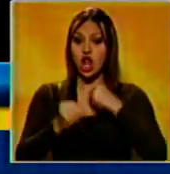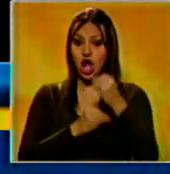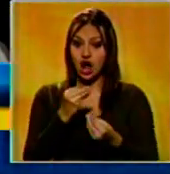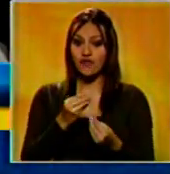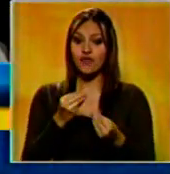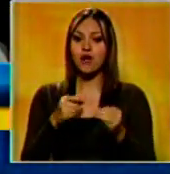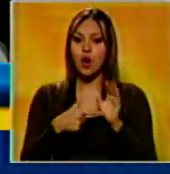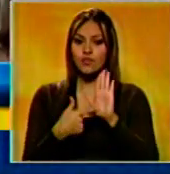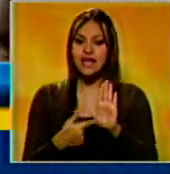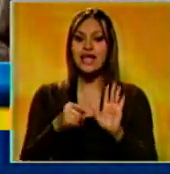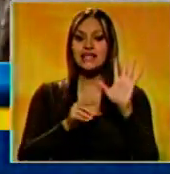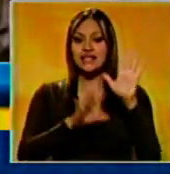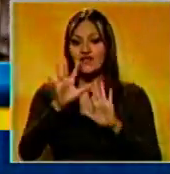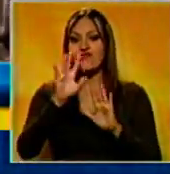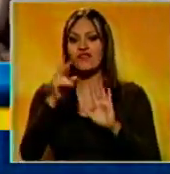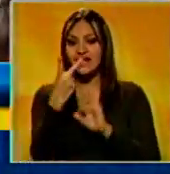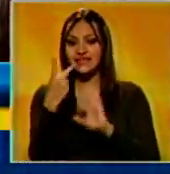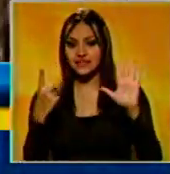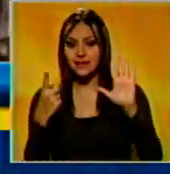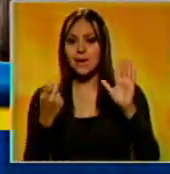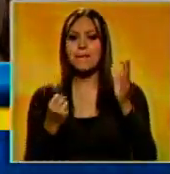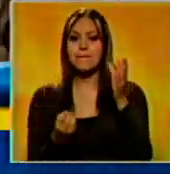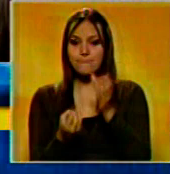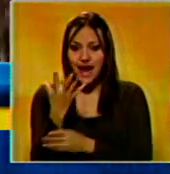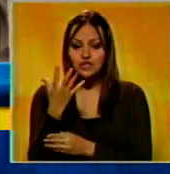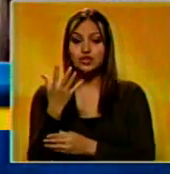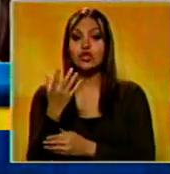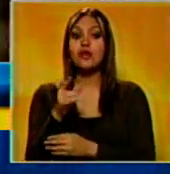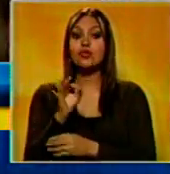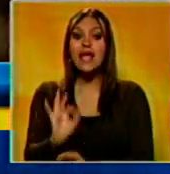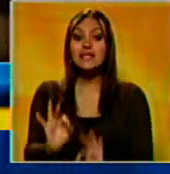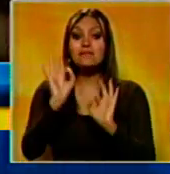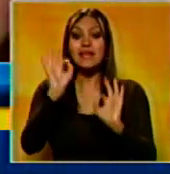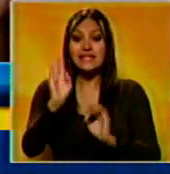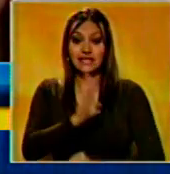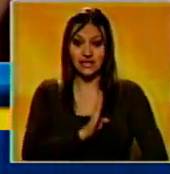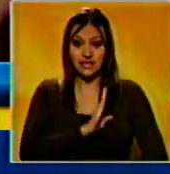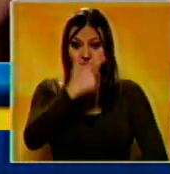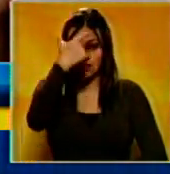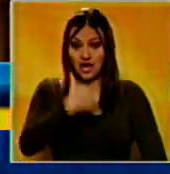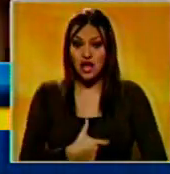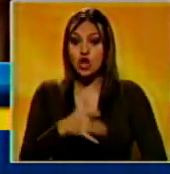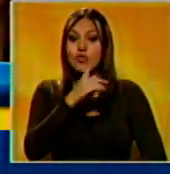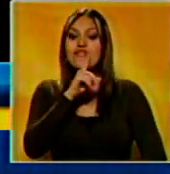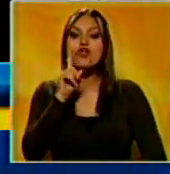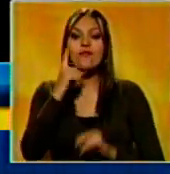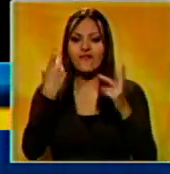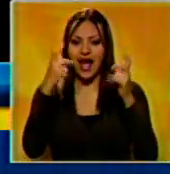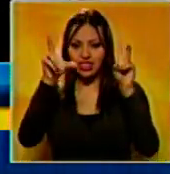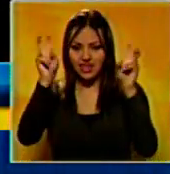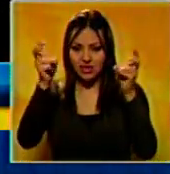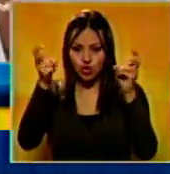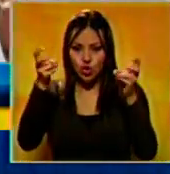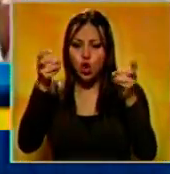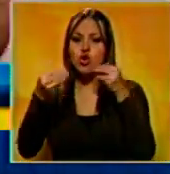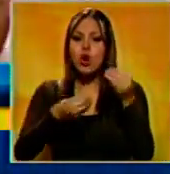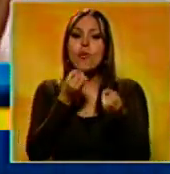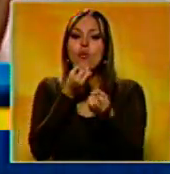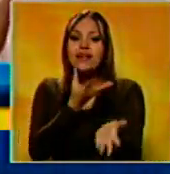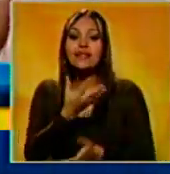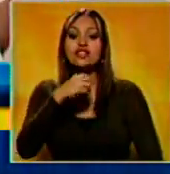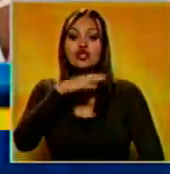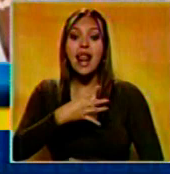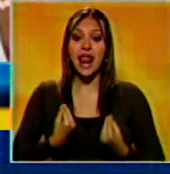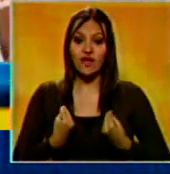el 15 y el 26 de mayo. El documental contará con material inédito y aún no tiene título. La cinta narrará la vida de Winehouse